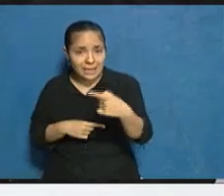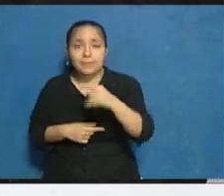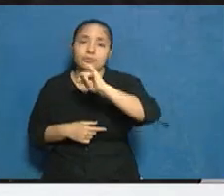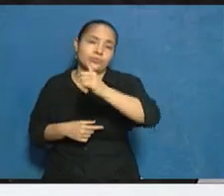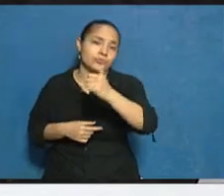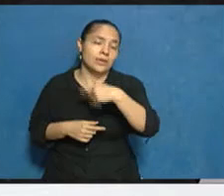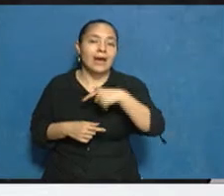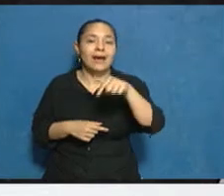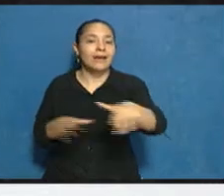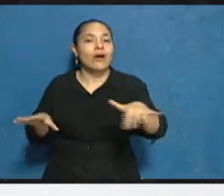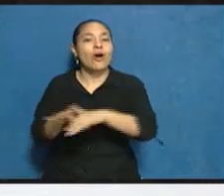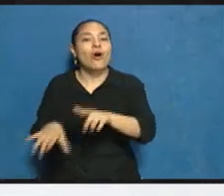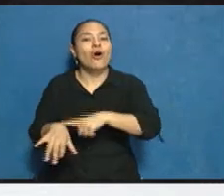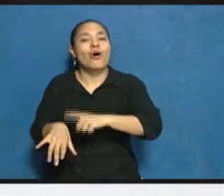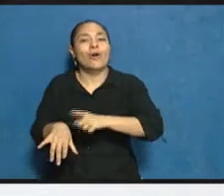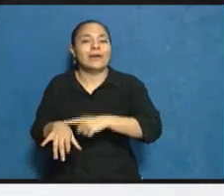mucho tránsito a esa hora.